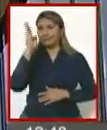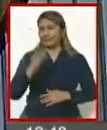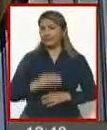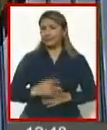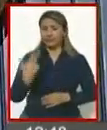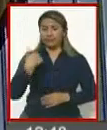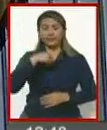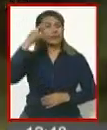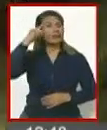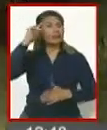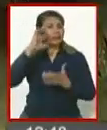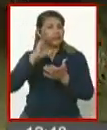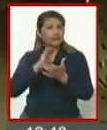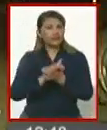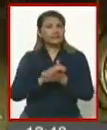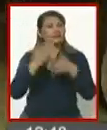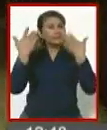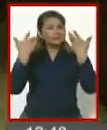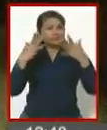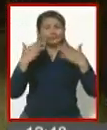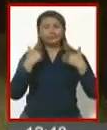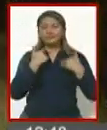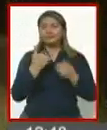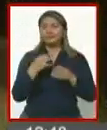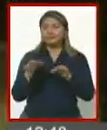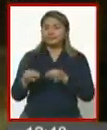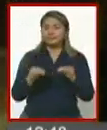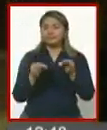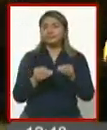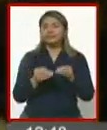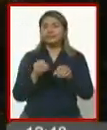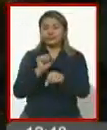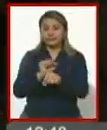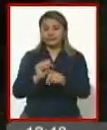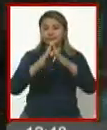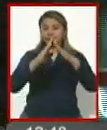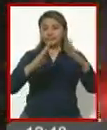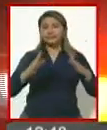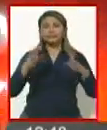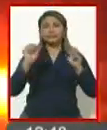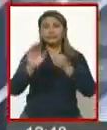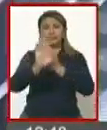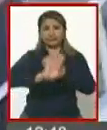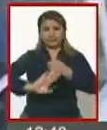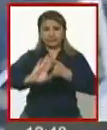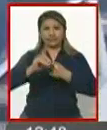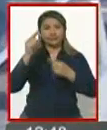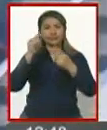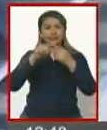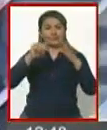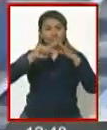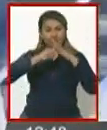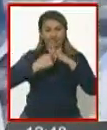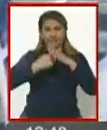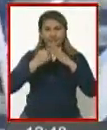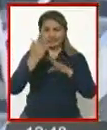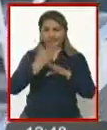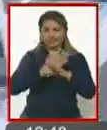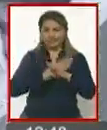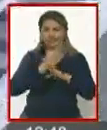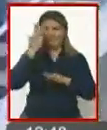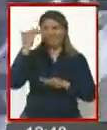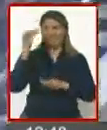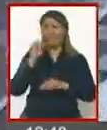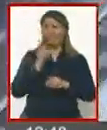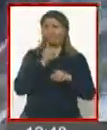Entonces nosotros creemos que ya deberían ver la forma de darle una detención domiciliaria para que él pueda defenderse hasta que se inicie este proceso,